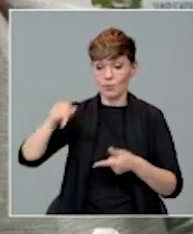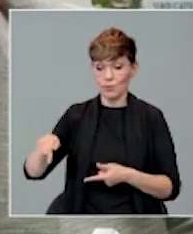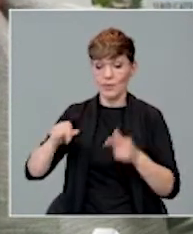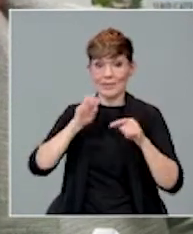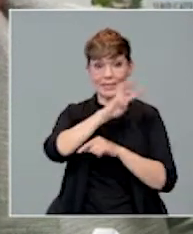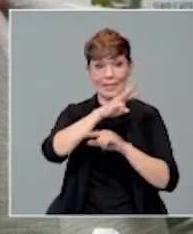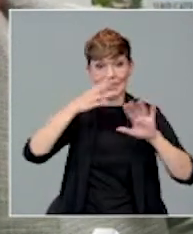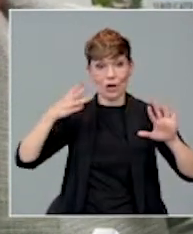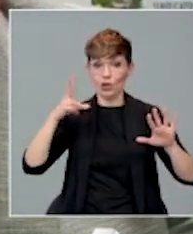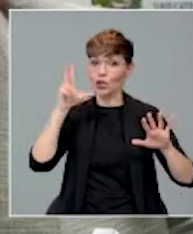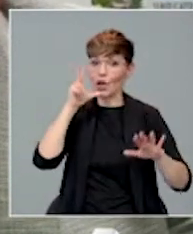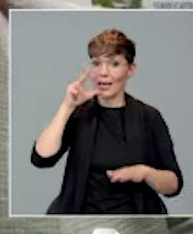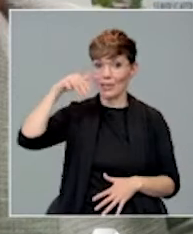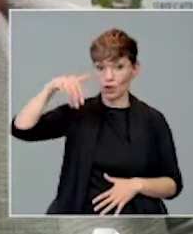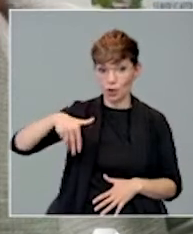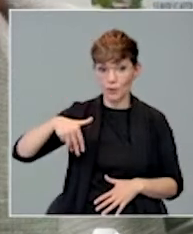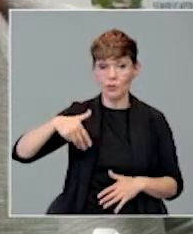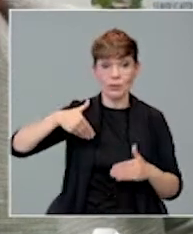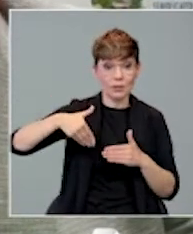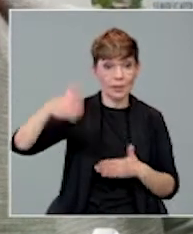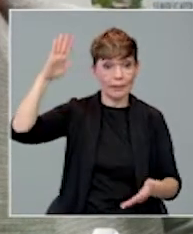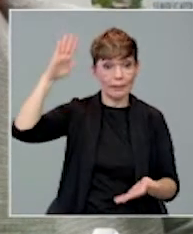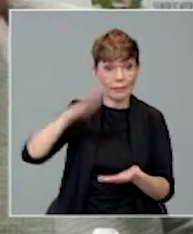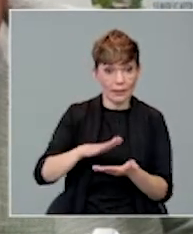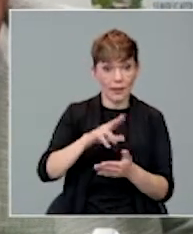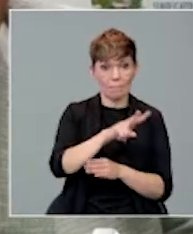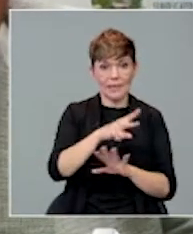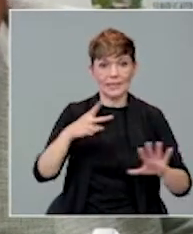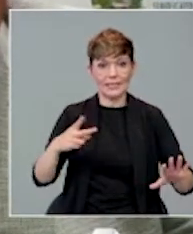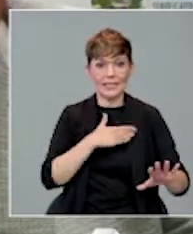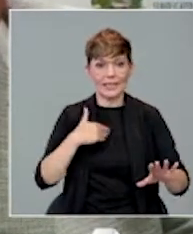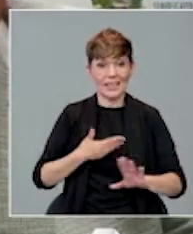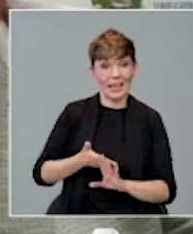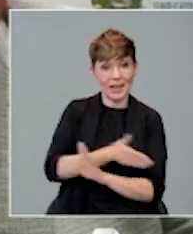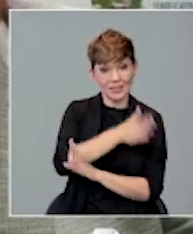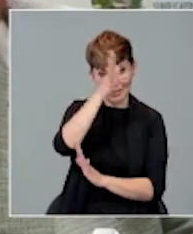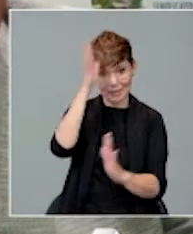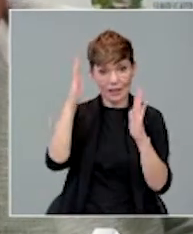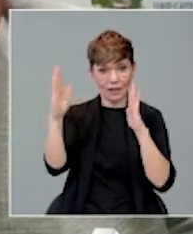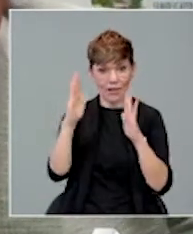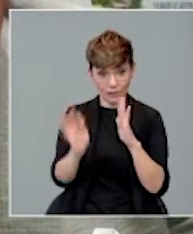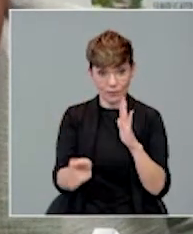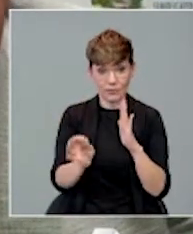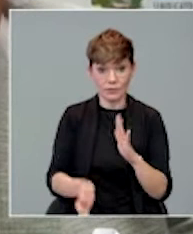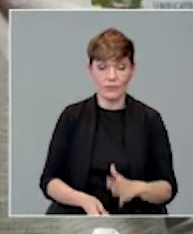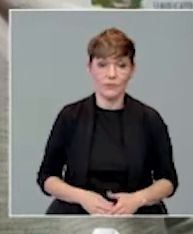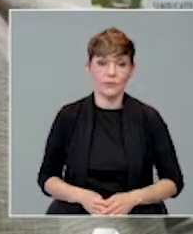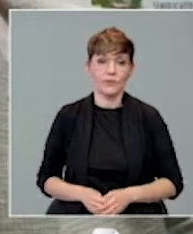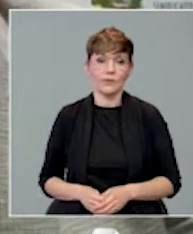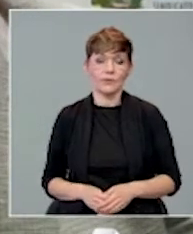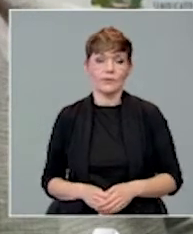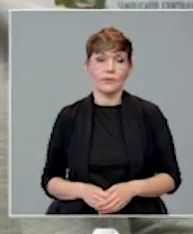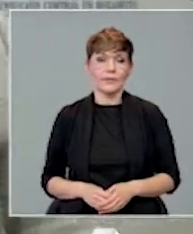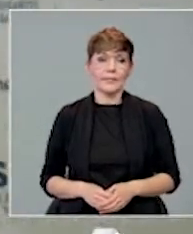cúbicos, pasarían a ser de 27. Y esto para antes del verano, ¿no es así? Sí, la verdad es que